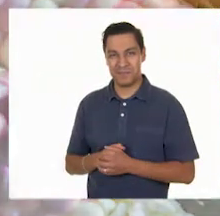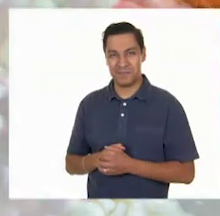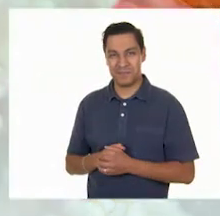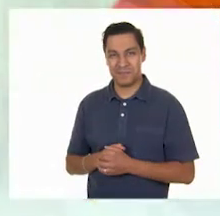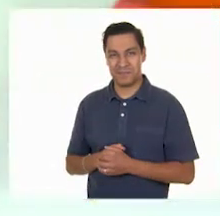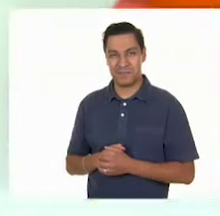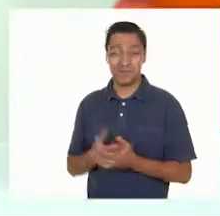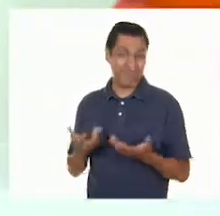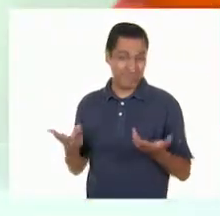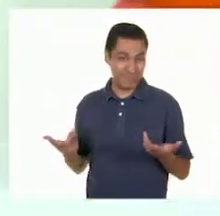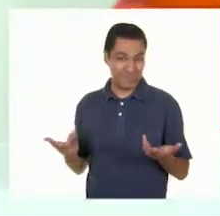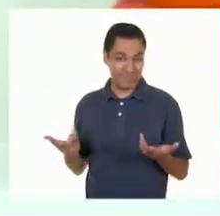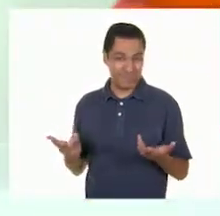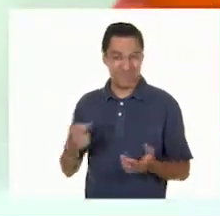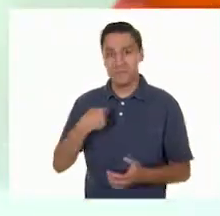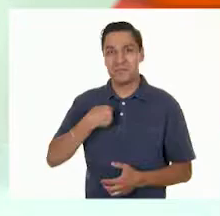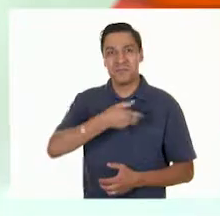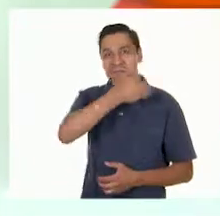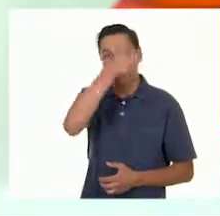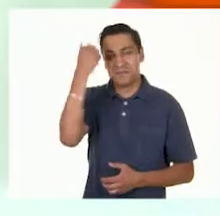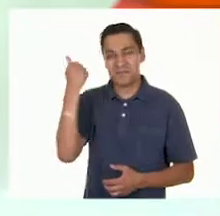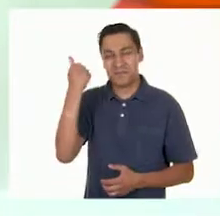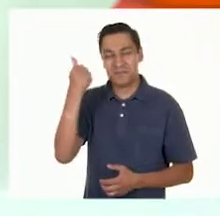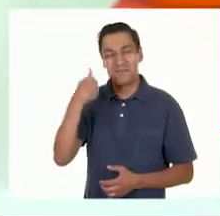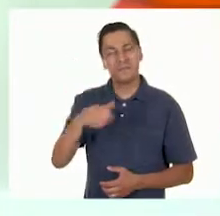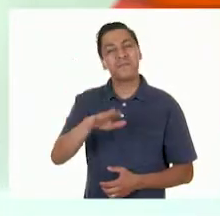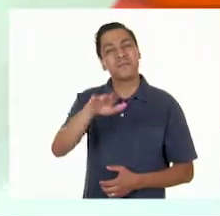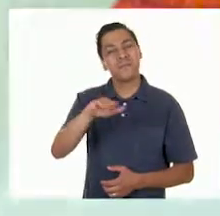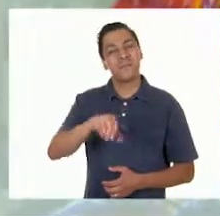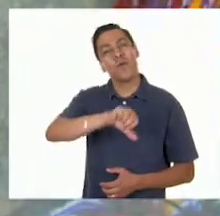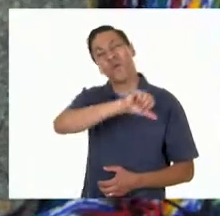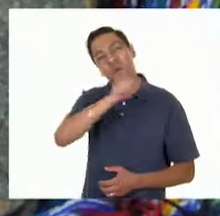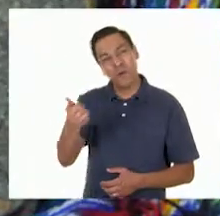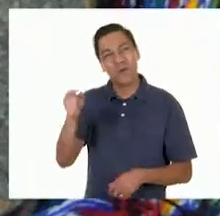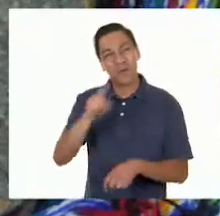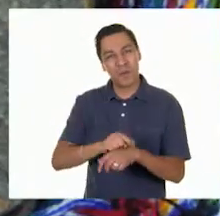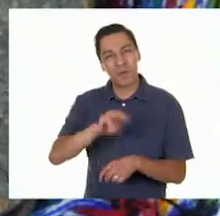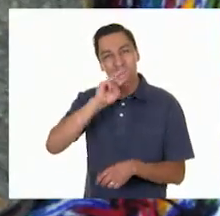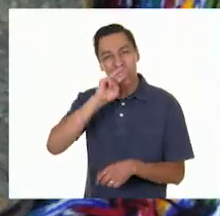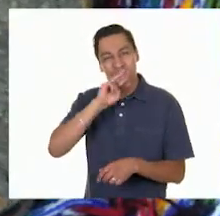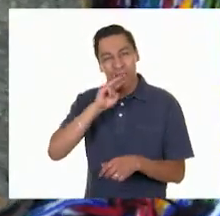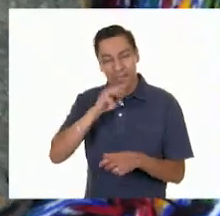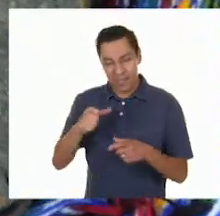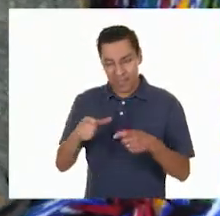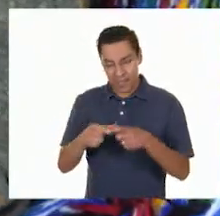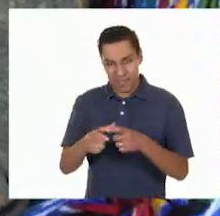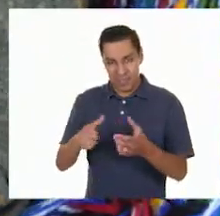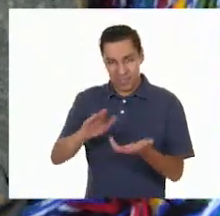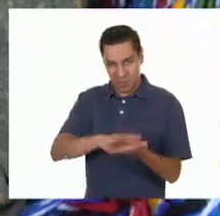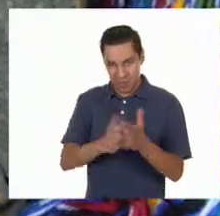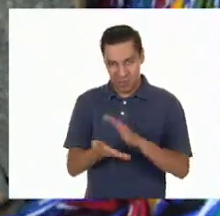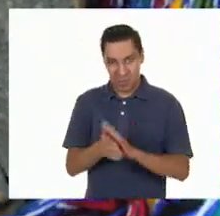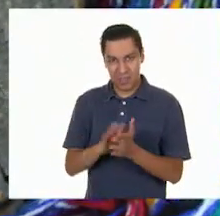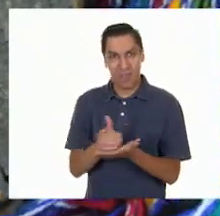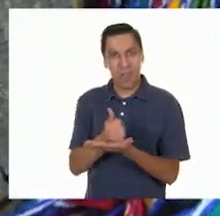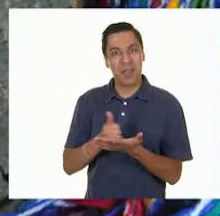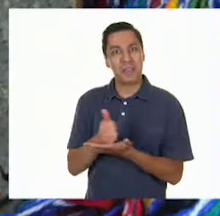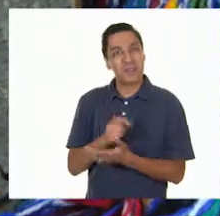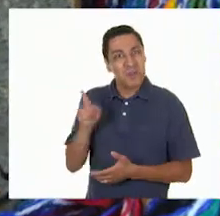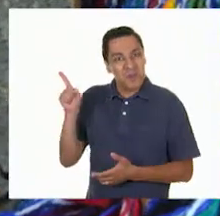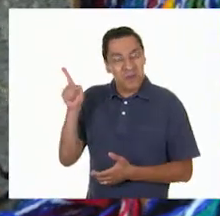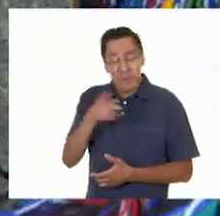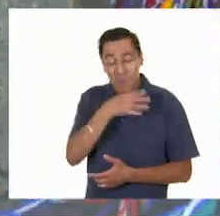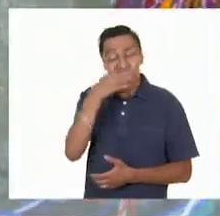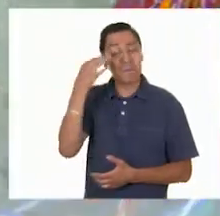yo sabía pero el otro día mi mamá me dio una tortilla de colores un nerd muy bien por cierto